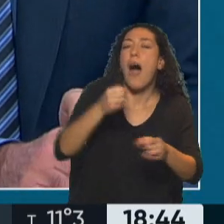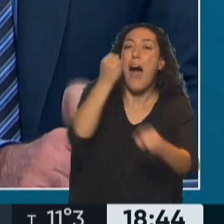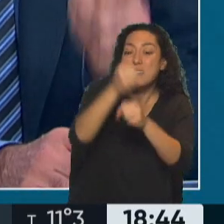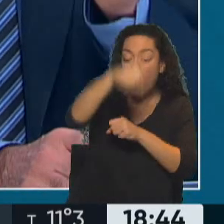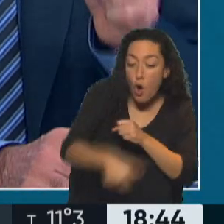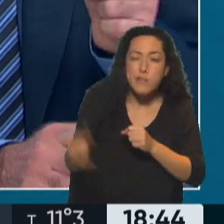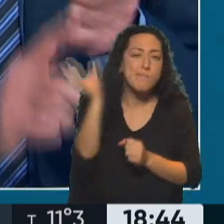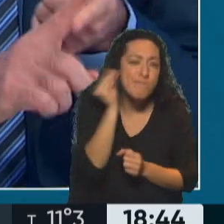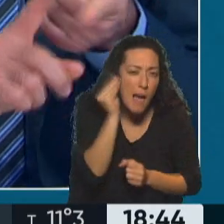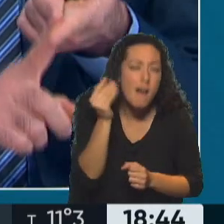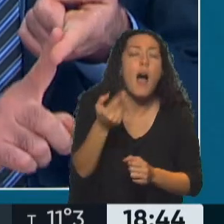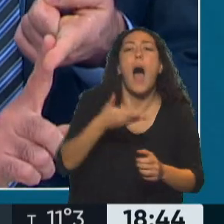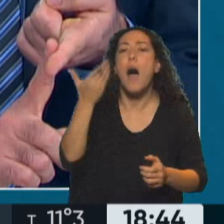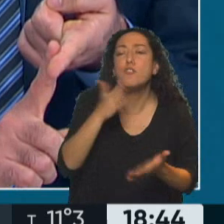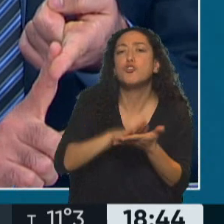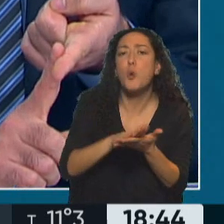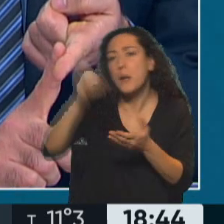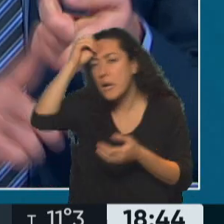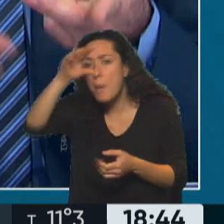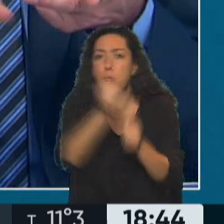de hoy, habló del diálogo. Campo-industria,